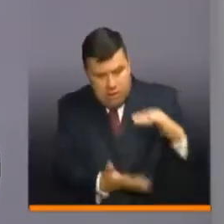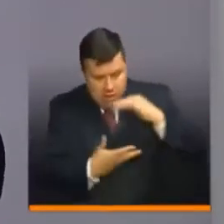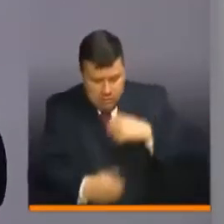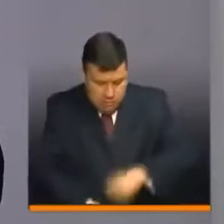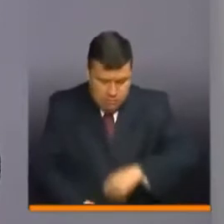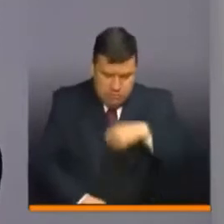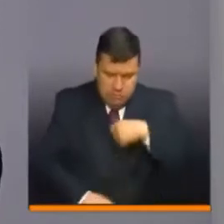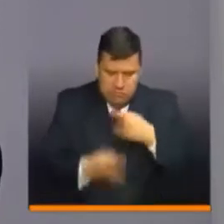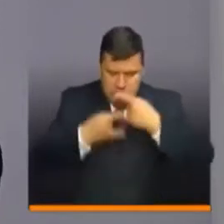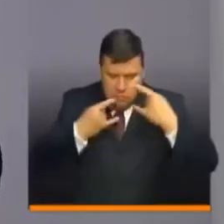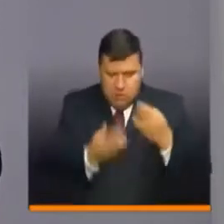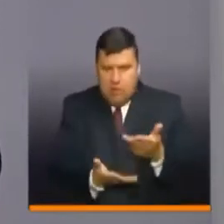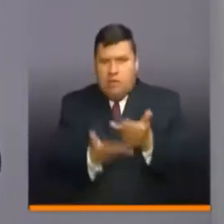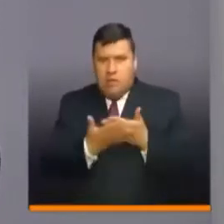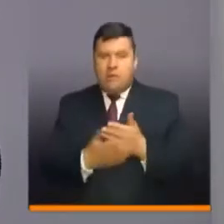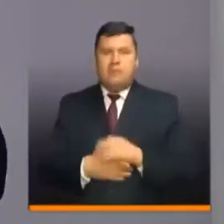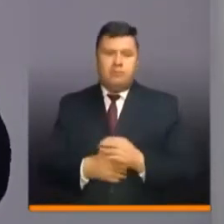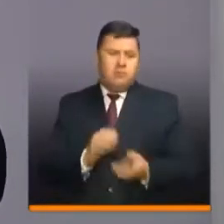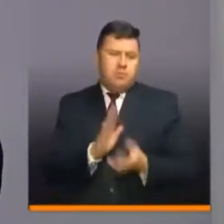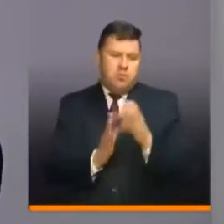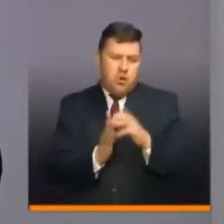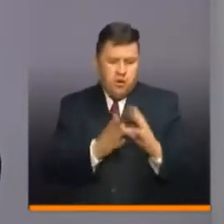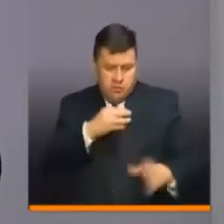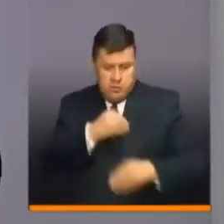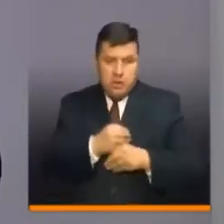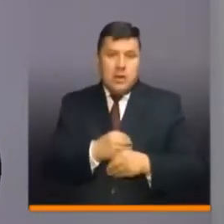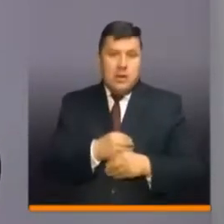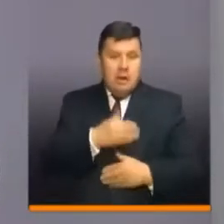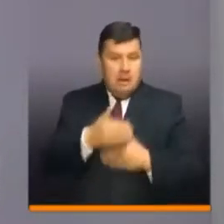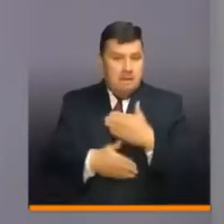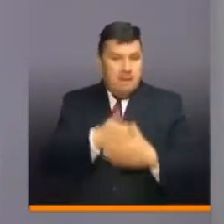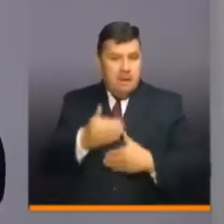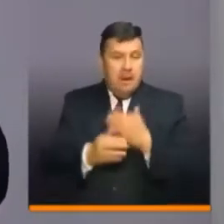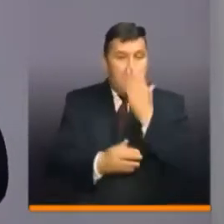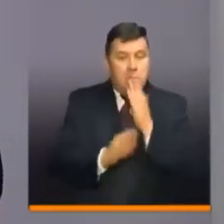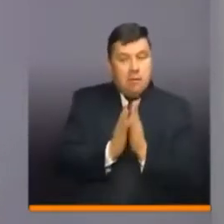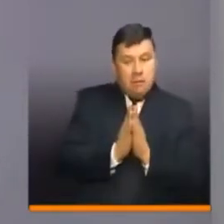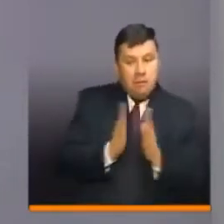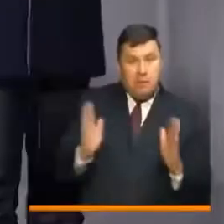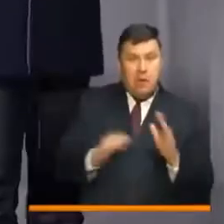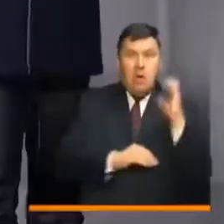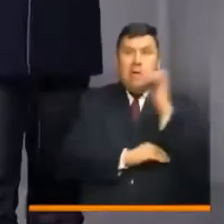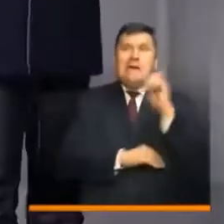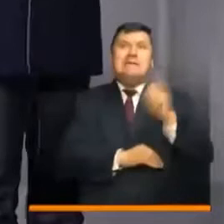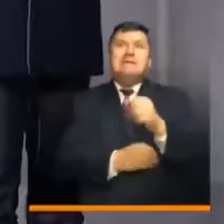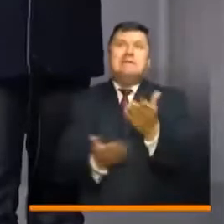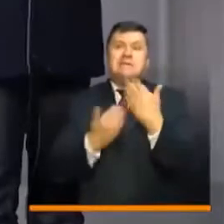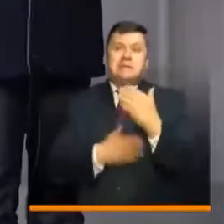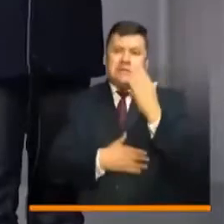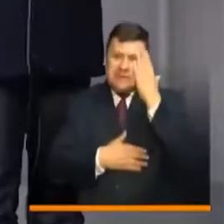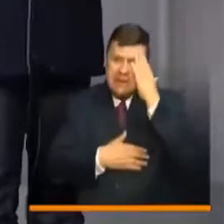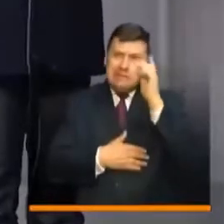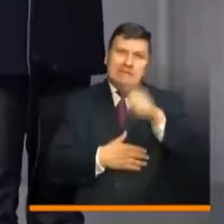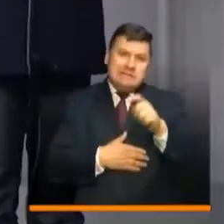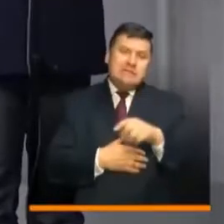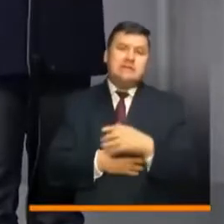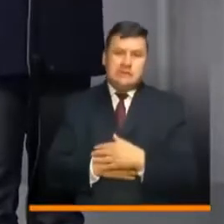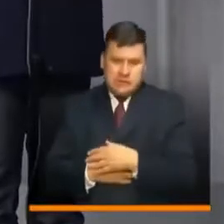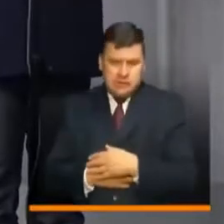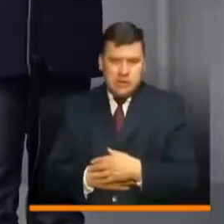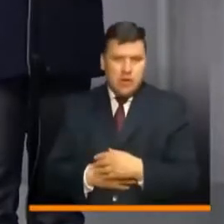el coronavirus entonces esto es un complemento y seguirá utilizando en la medida que el país lo demande que se vaya necesitando y será